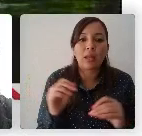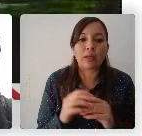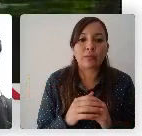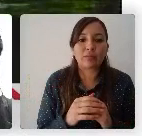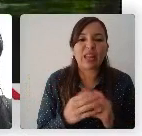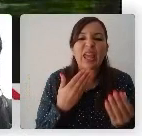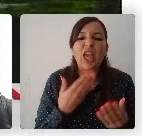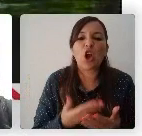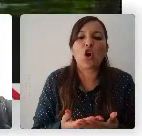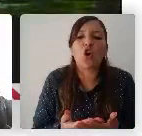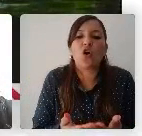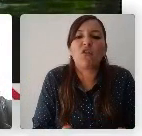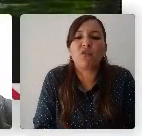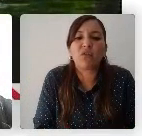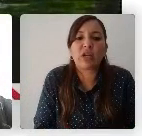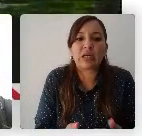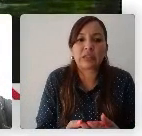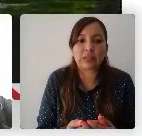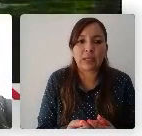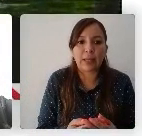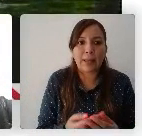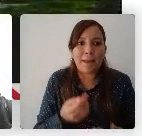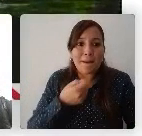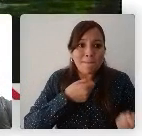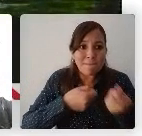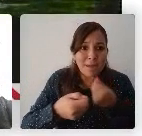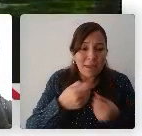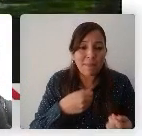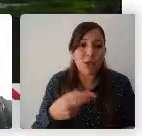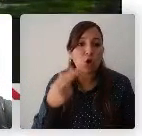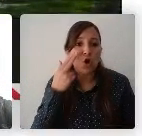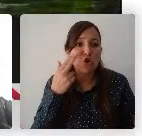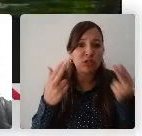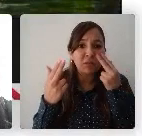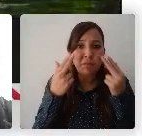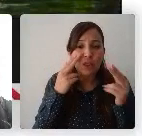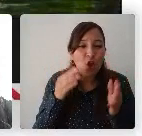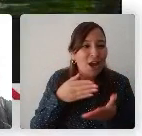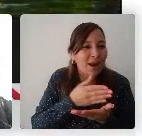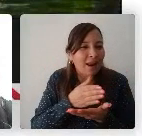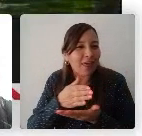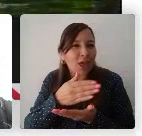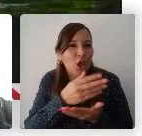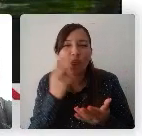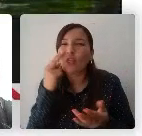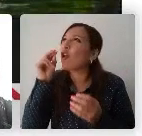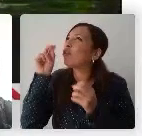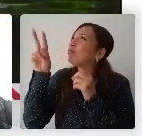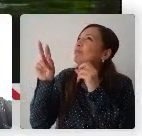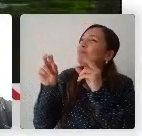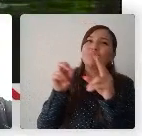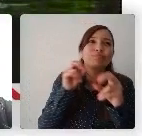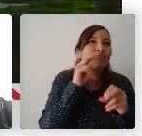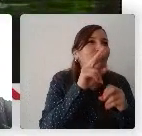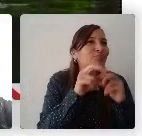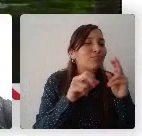o una propuesta principal de venta muy, muy interesante, que tiene que ver con los recorridos dentro de esta cuenca,